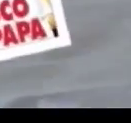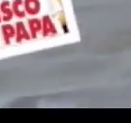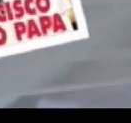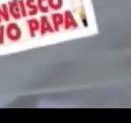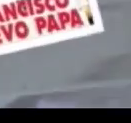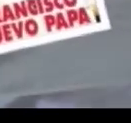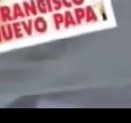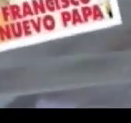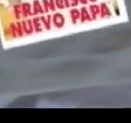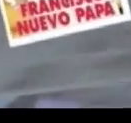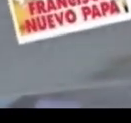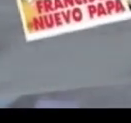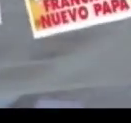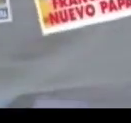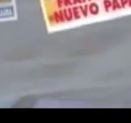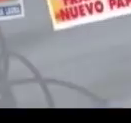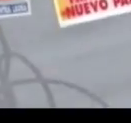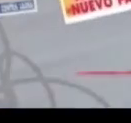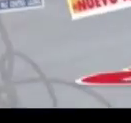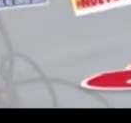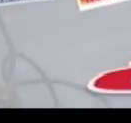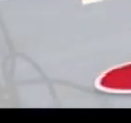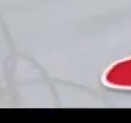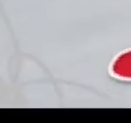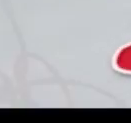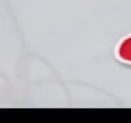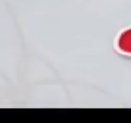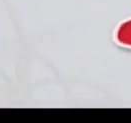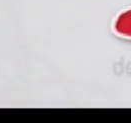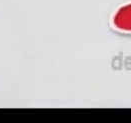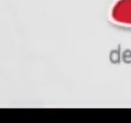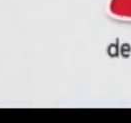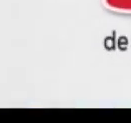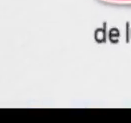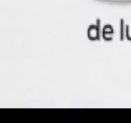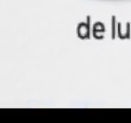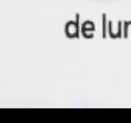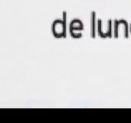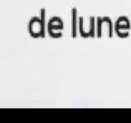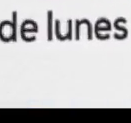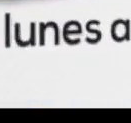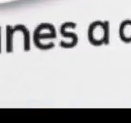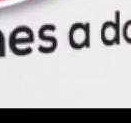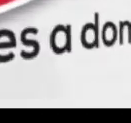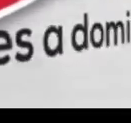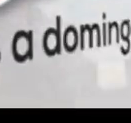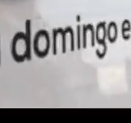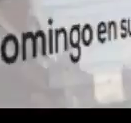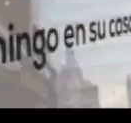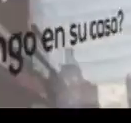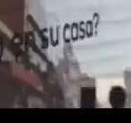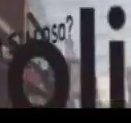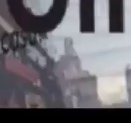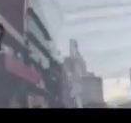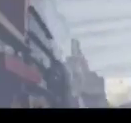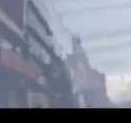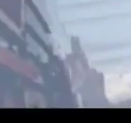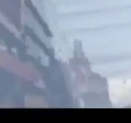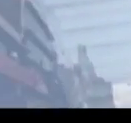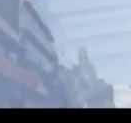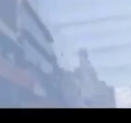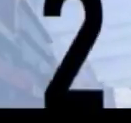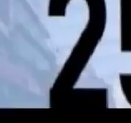¿Quiere recibir al periódico de más circulación de Costa Rica, Diario Extra, en la puerta de su casa? Solicítelo al